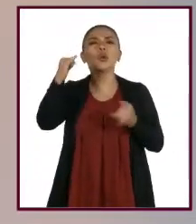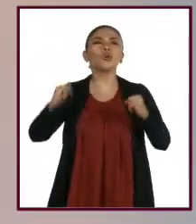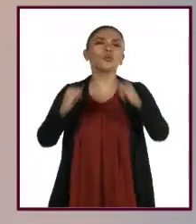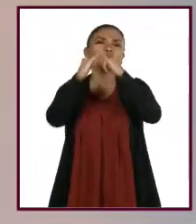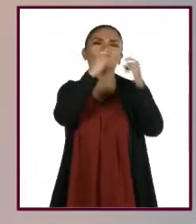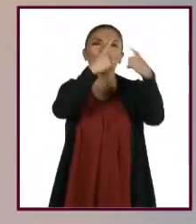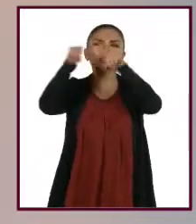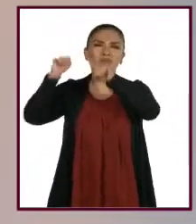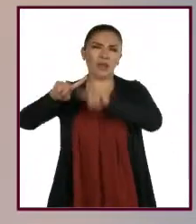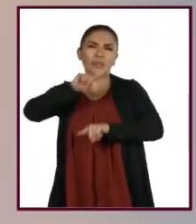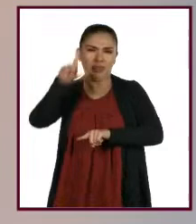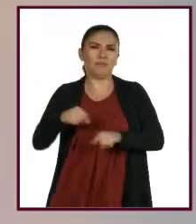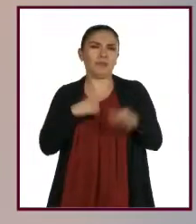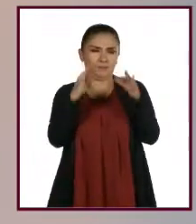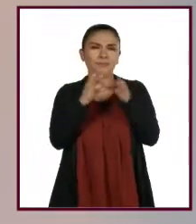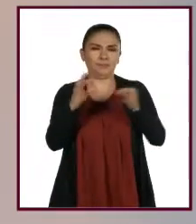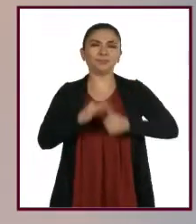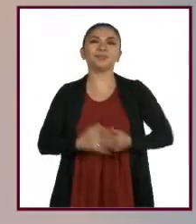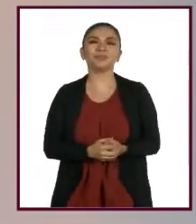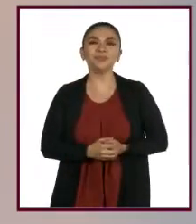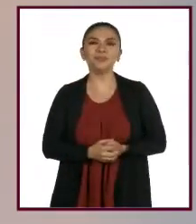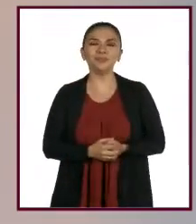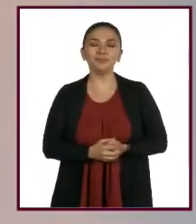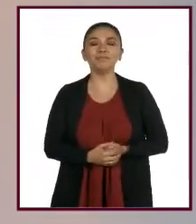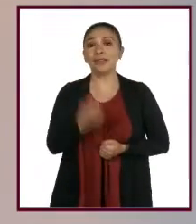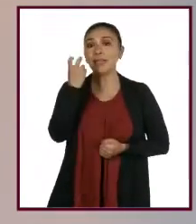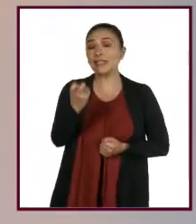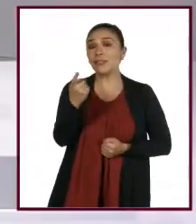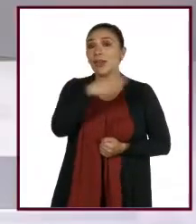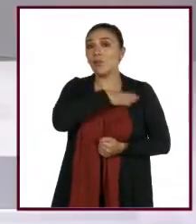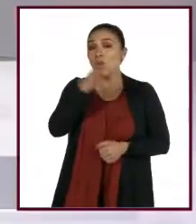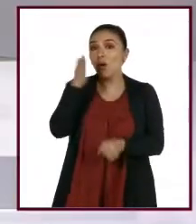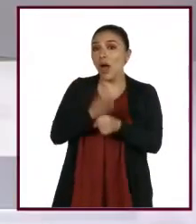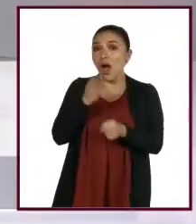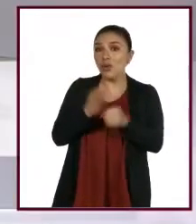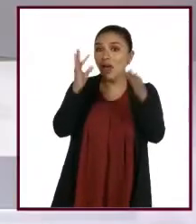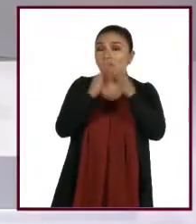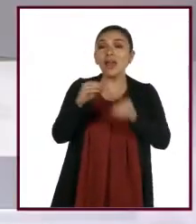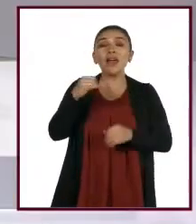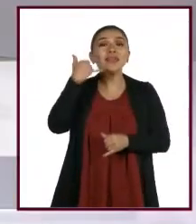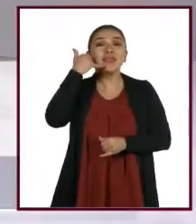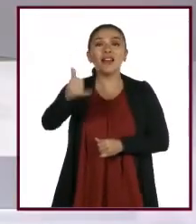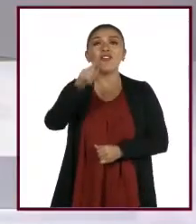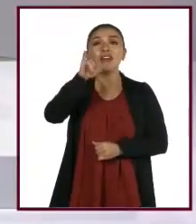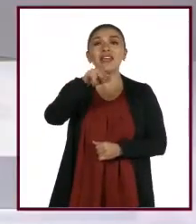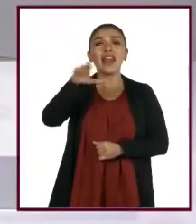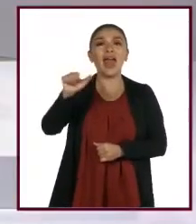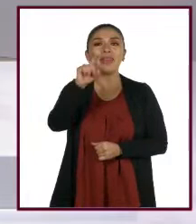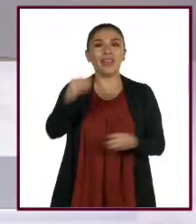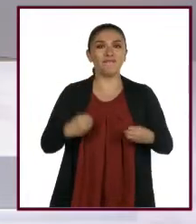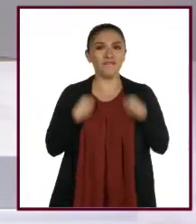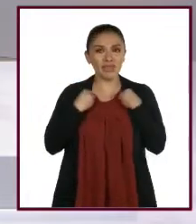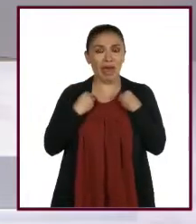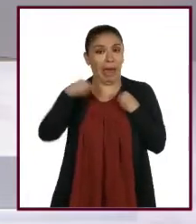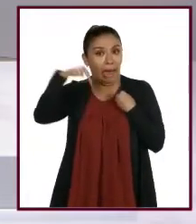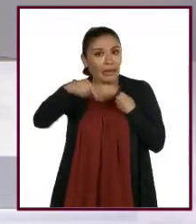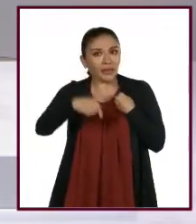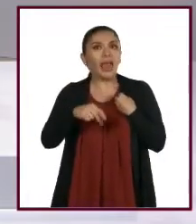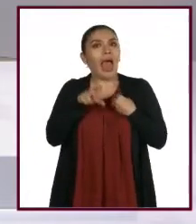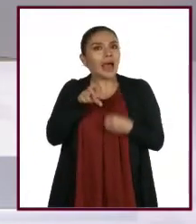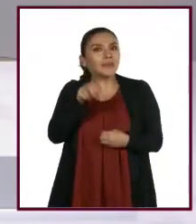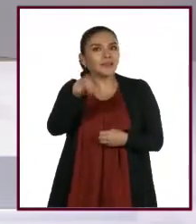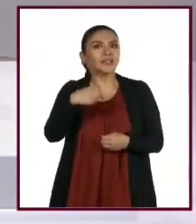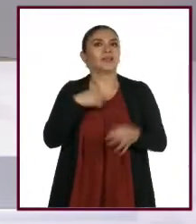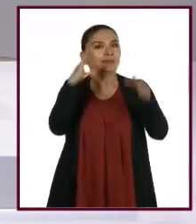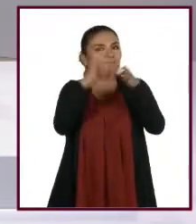instancias que vamos a comentar en algunos momentos. Qué bueno que usted menciona en este momento la línea de la vida. Hemos sido bastante,